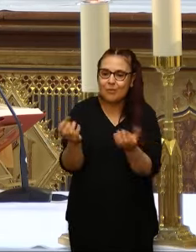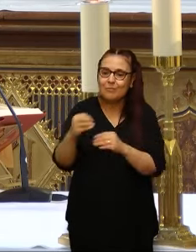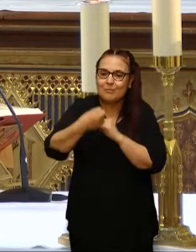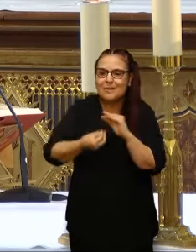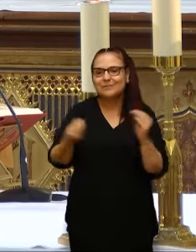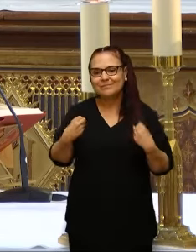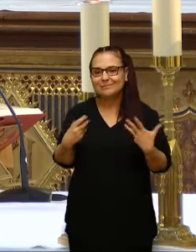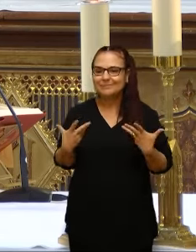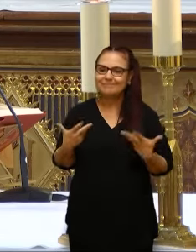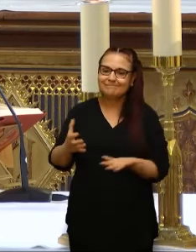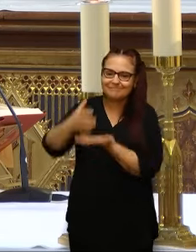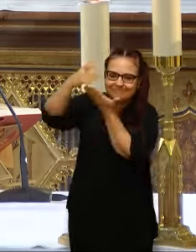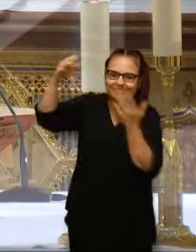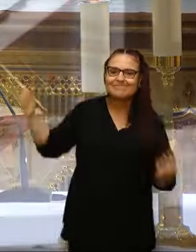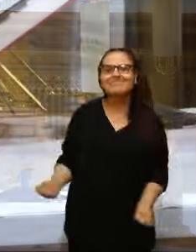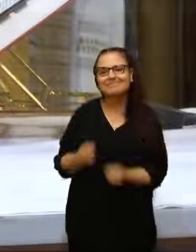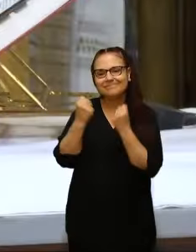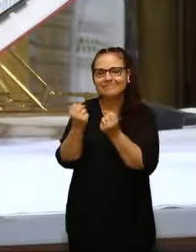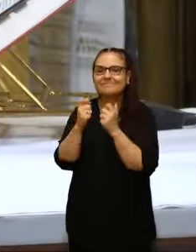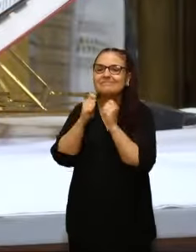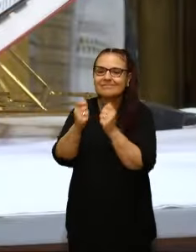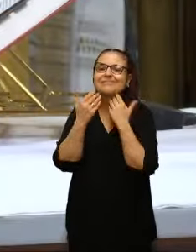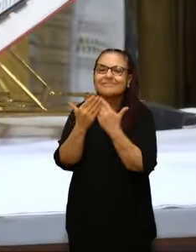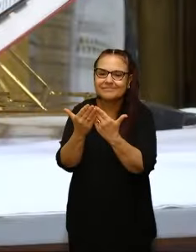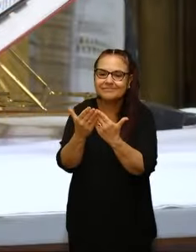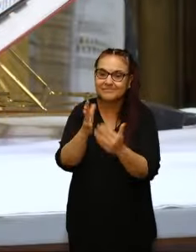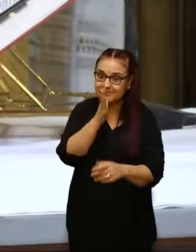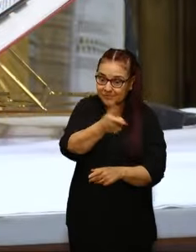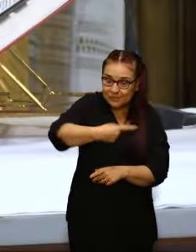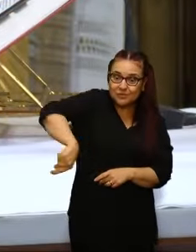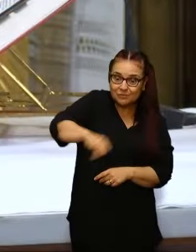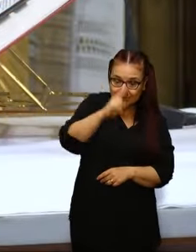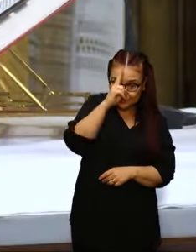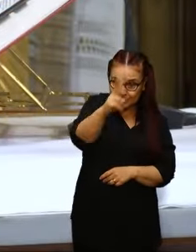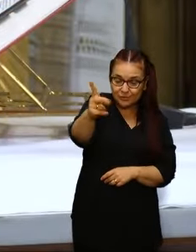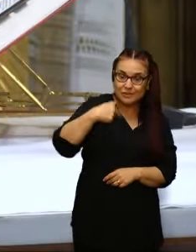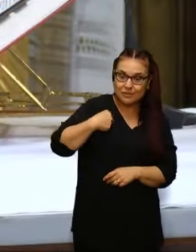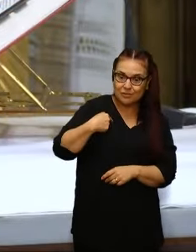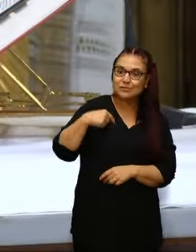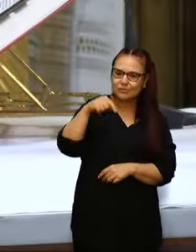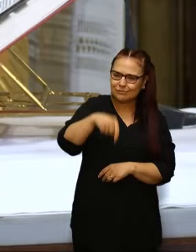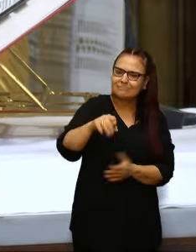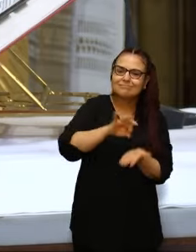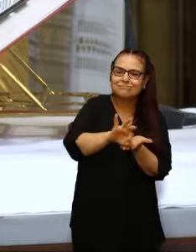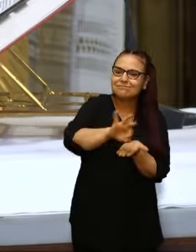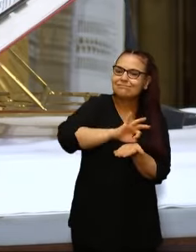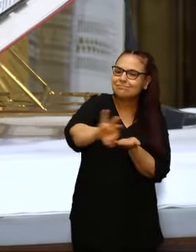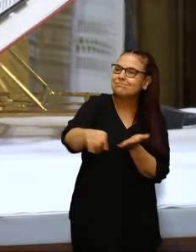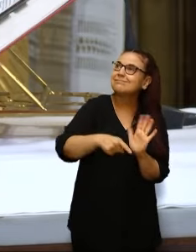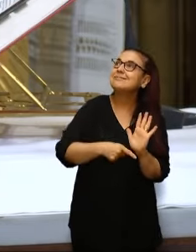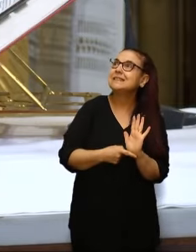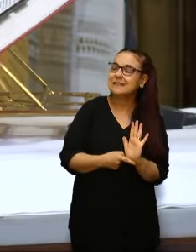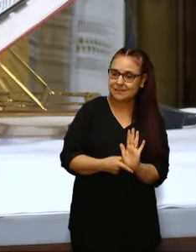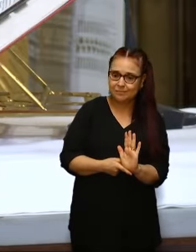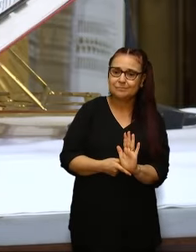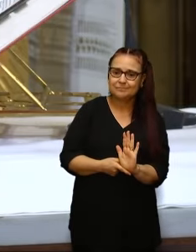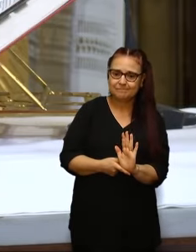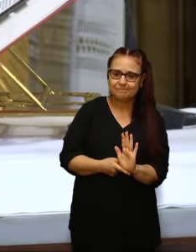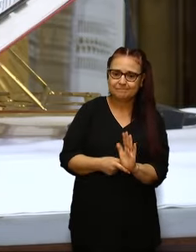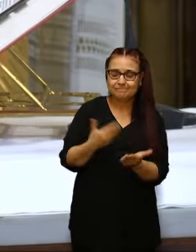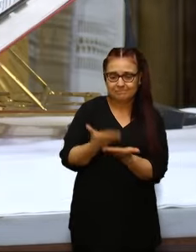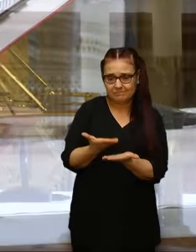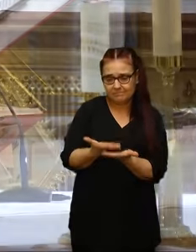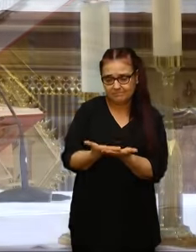de vida y el cáliz de salvación y te damos gracias porque nos haces dignos de servirte en tu presencia.